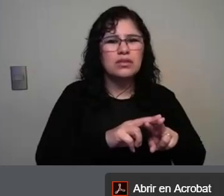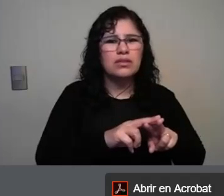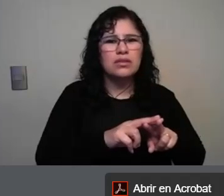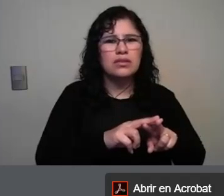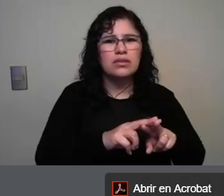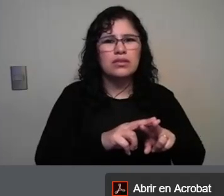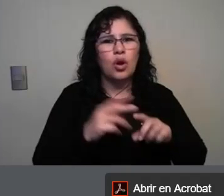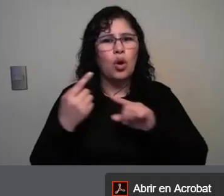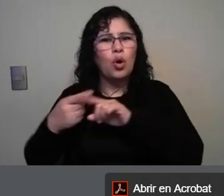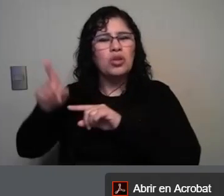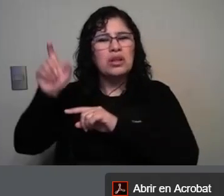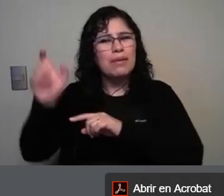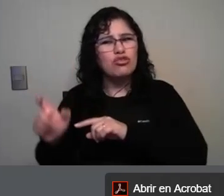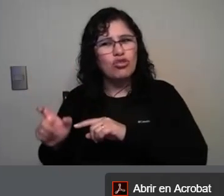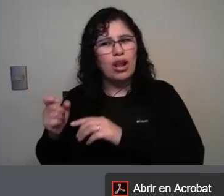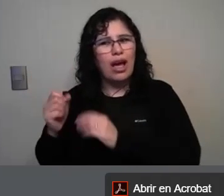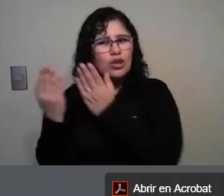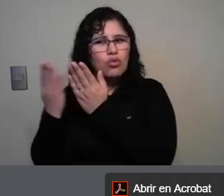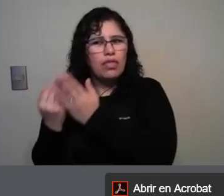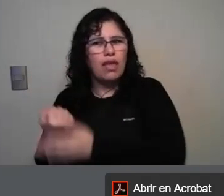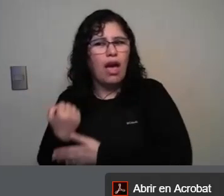coanfitrión. Ah,